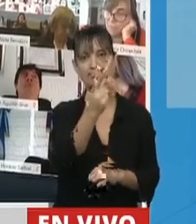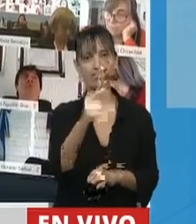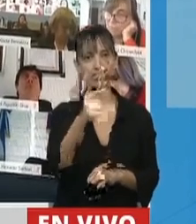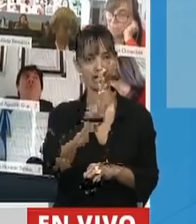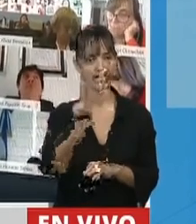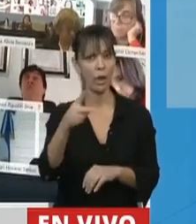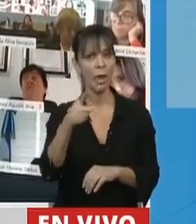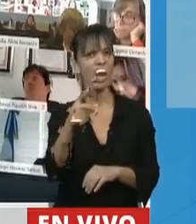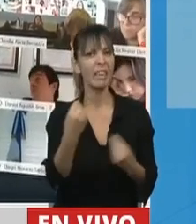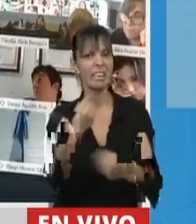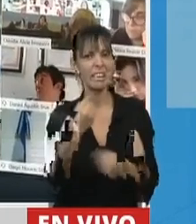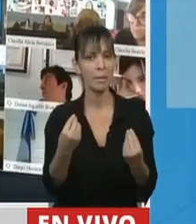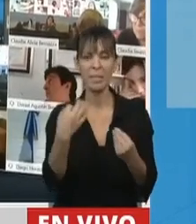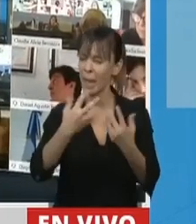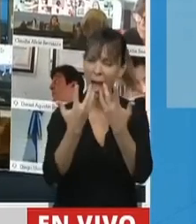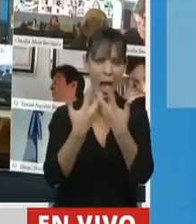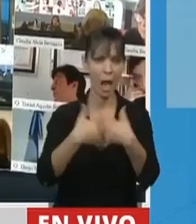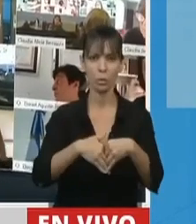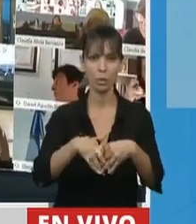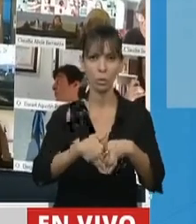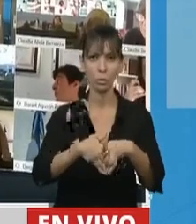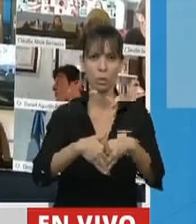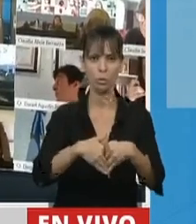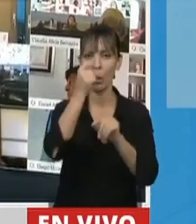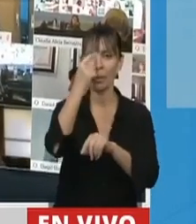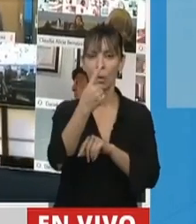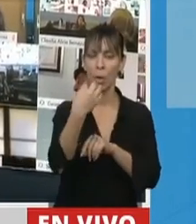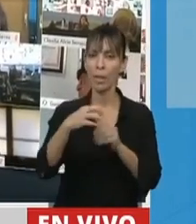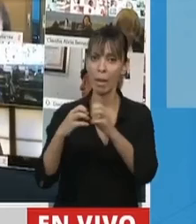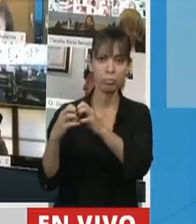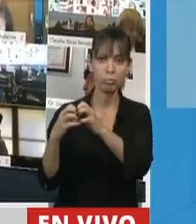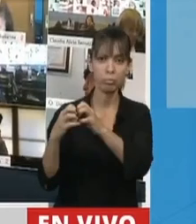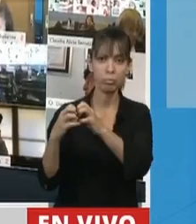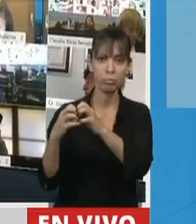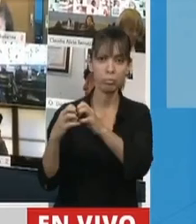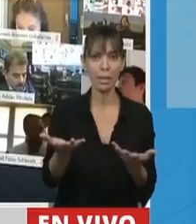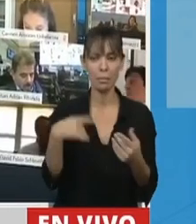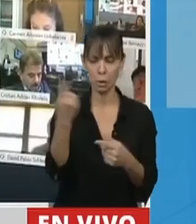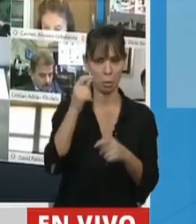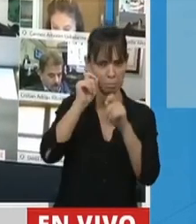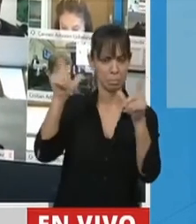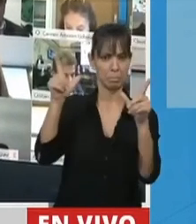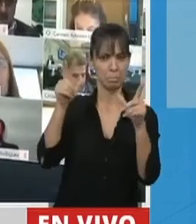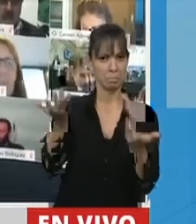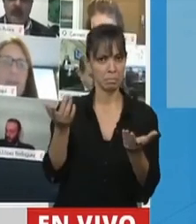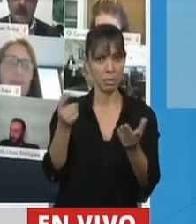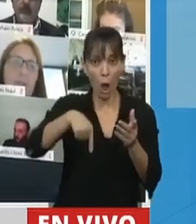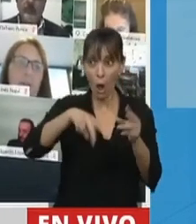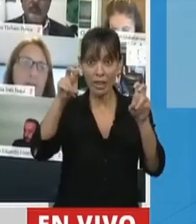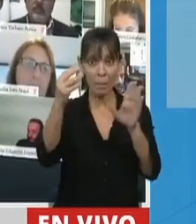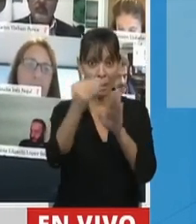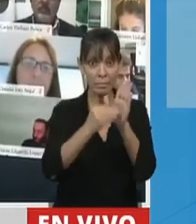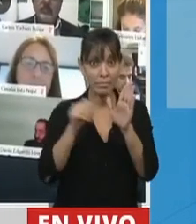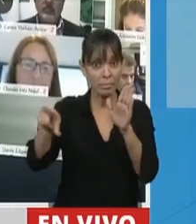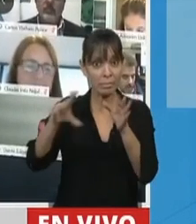que impone que sea inmediatamente tratado en su artículo 21. Por eso nos llama la atención que no forme parte del temario de esta